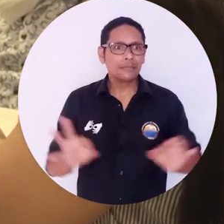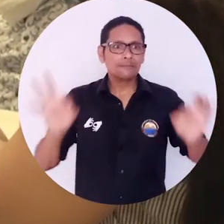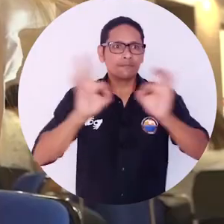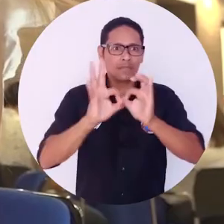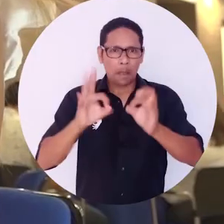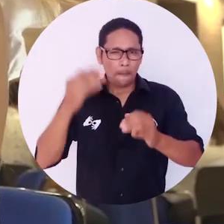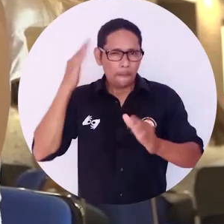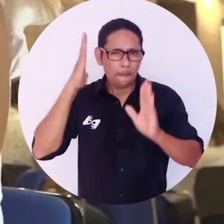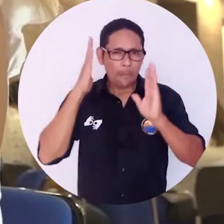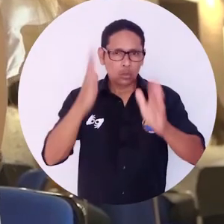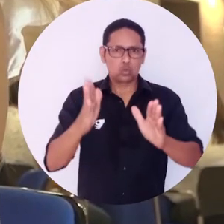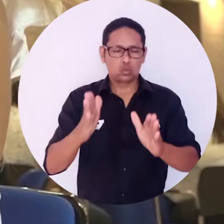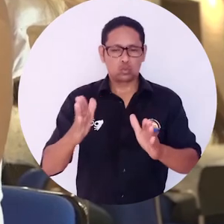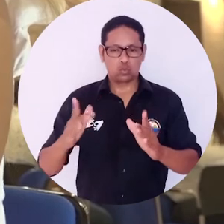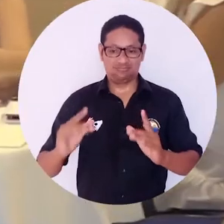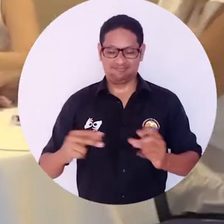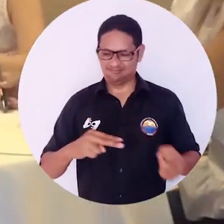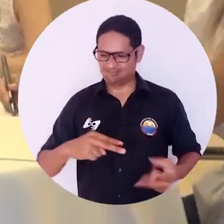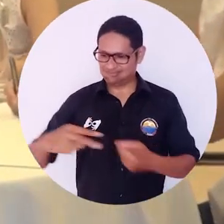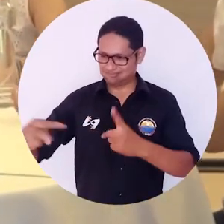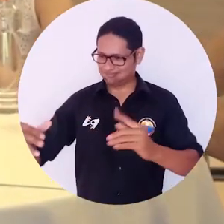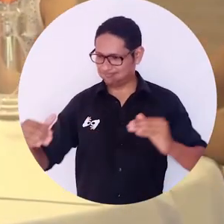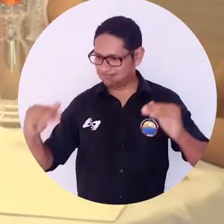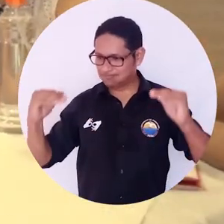hacia una educación de alta calidad.